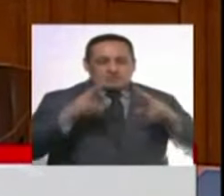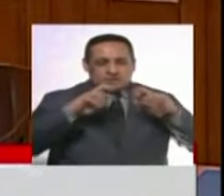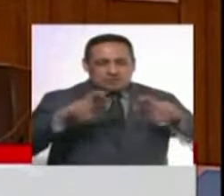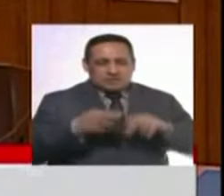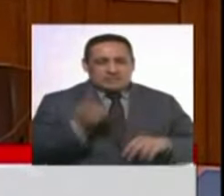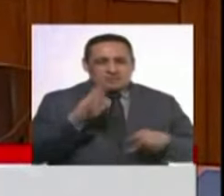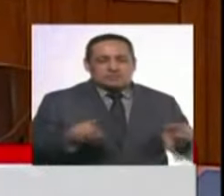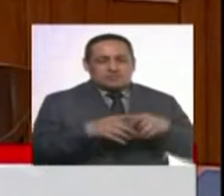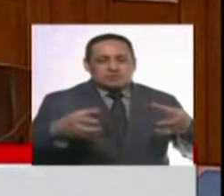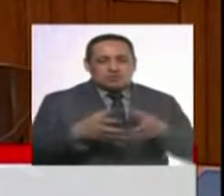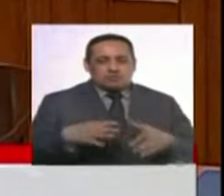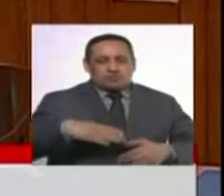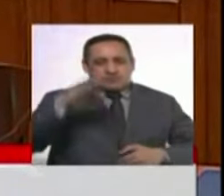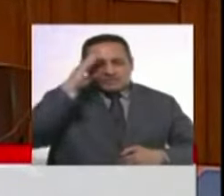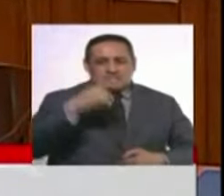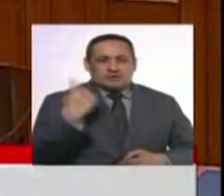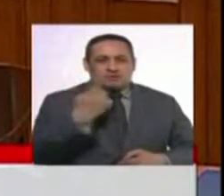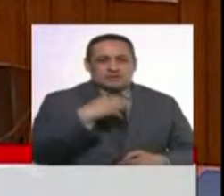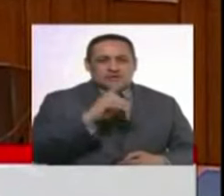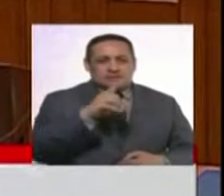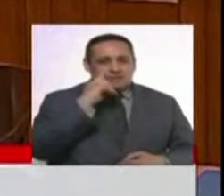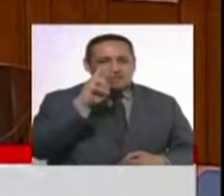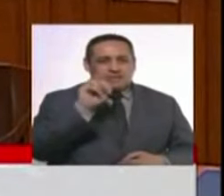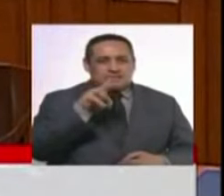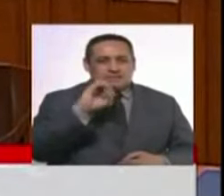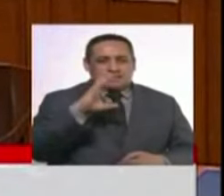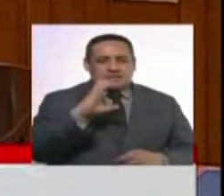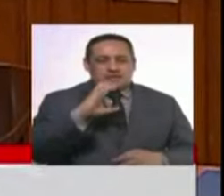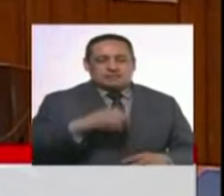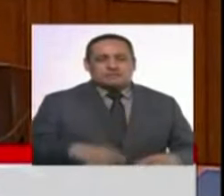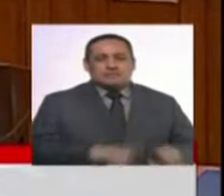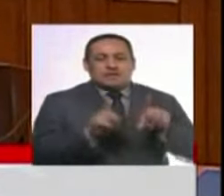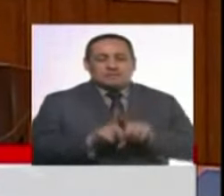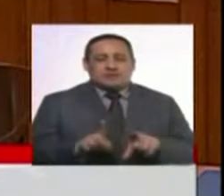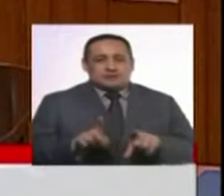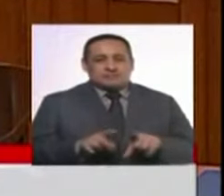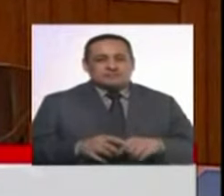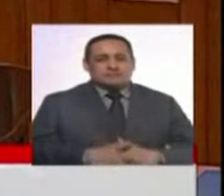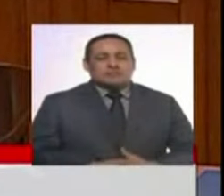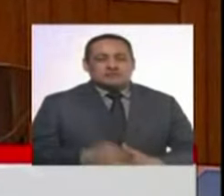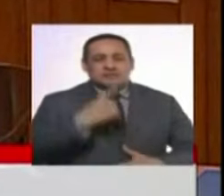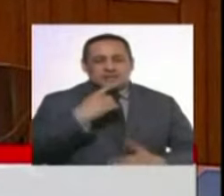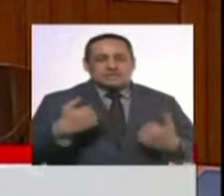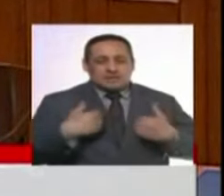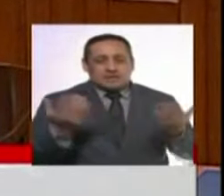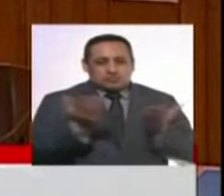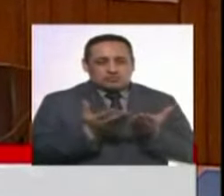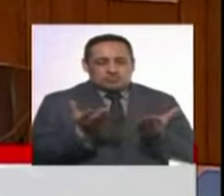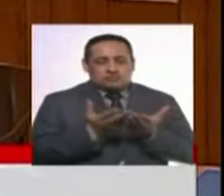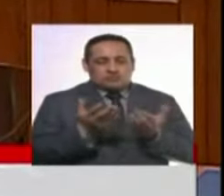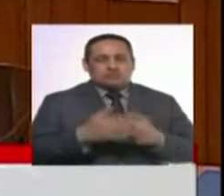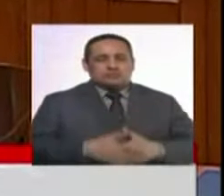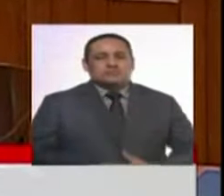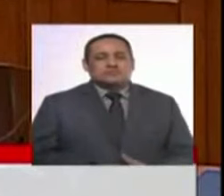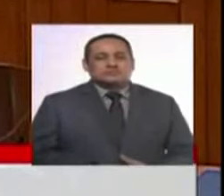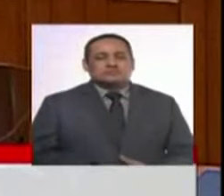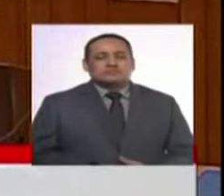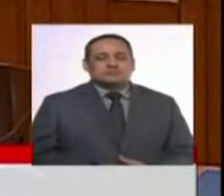criminal de la Policía Nacional de Perú de Asimismo cuenta con los siguientes grados